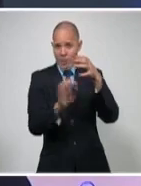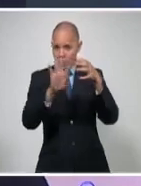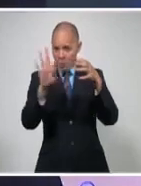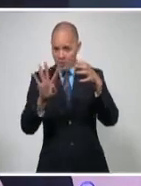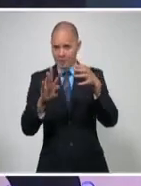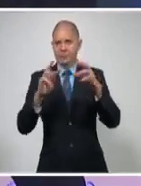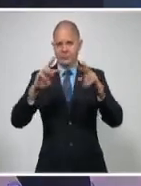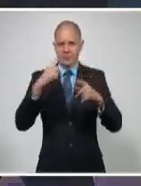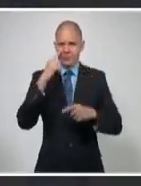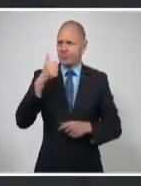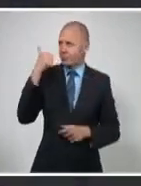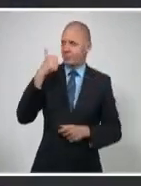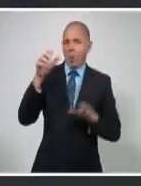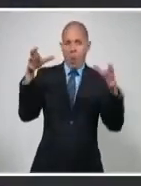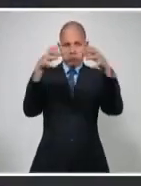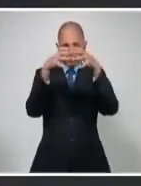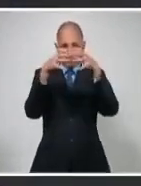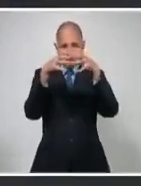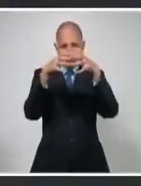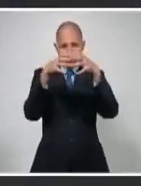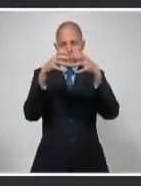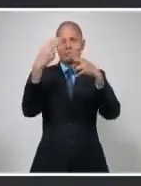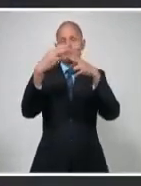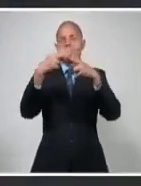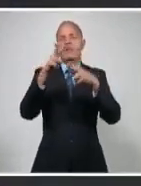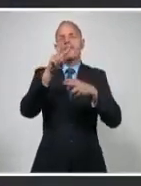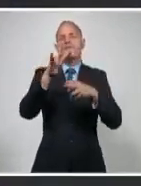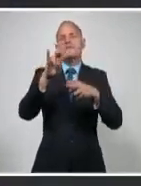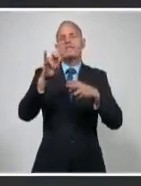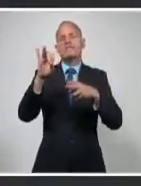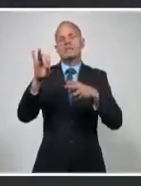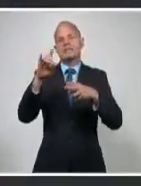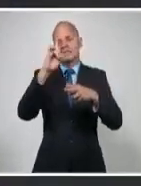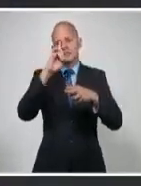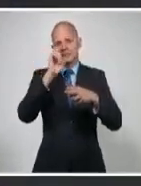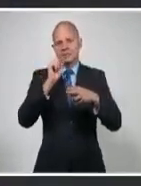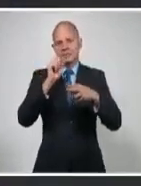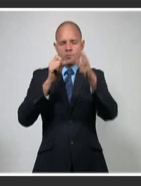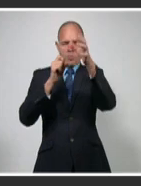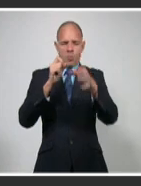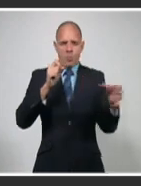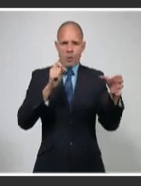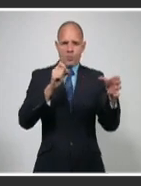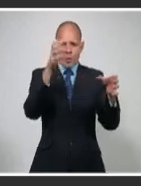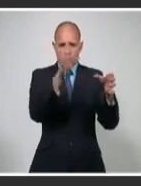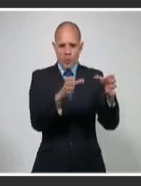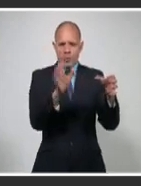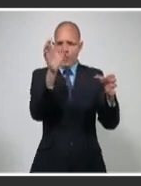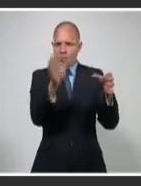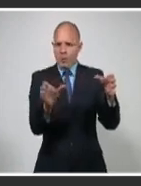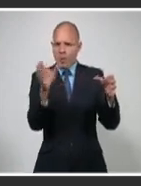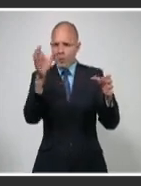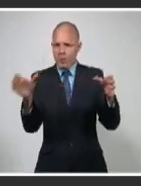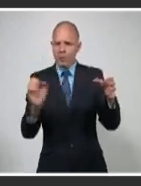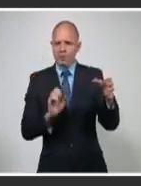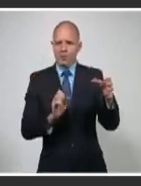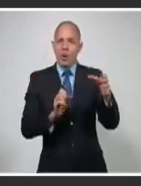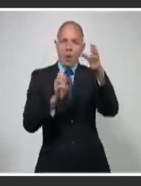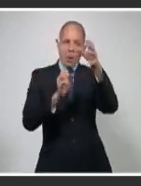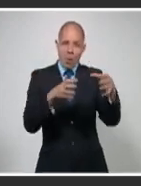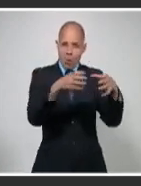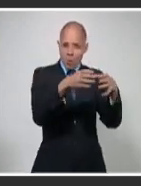de cuatro grupos con funciones. Grupo de organización, grupo de prensa y redes sociales, grupo de